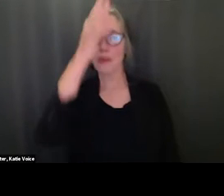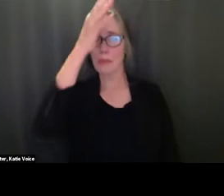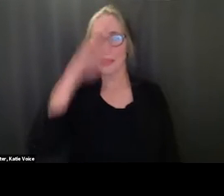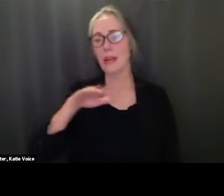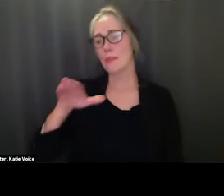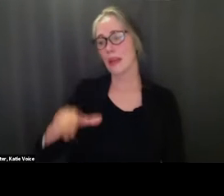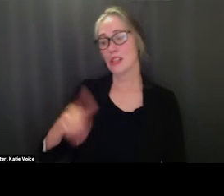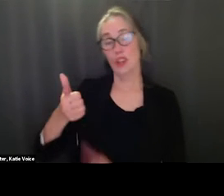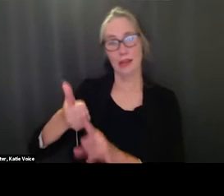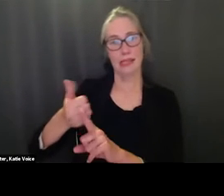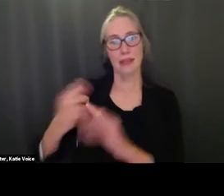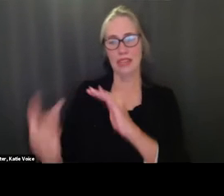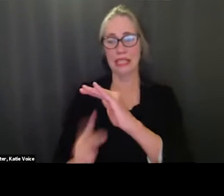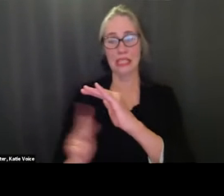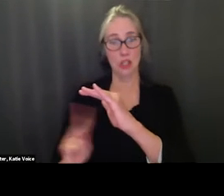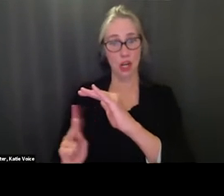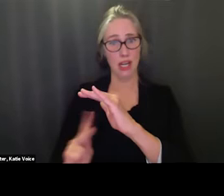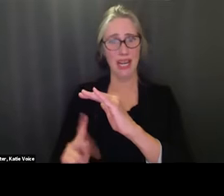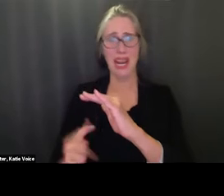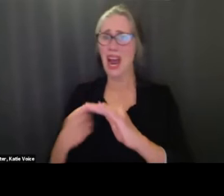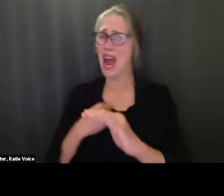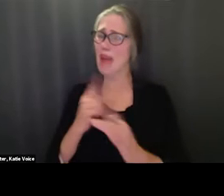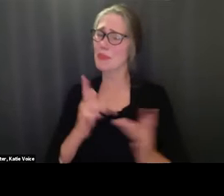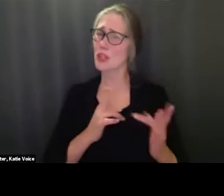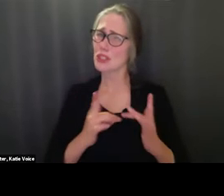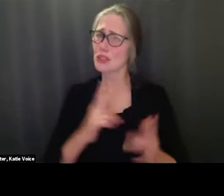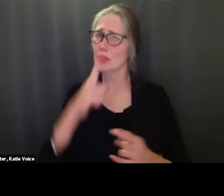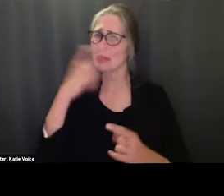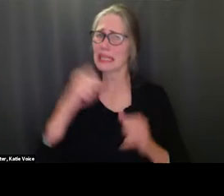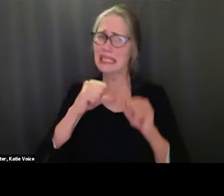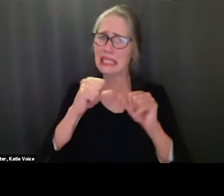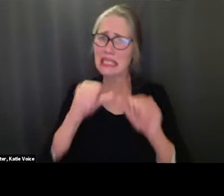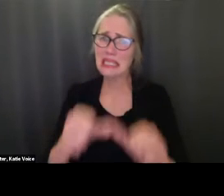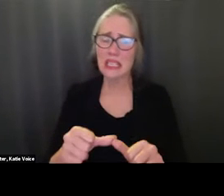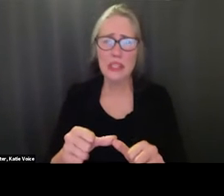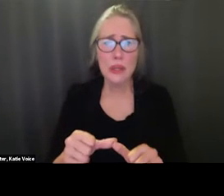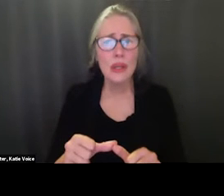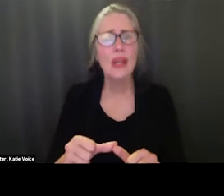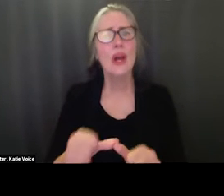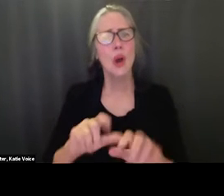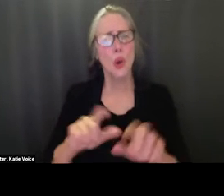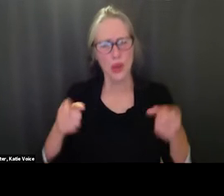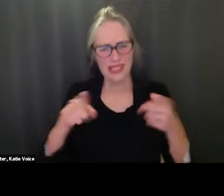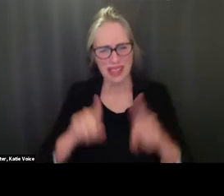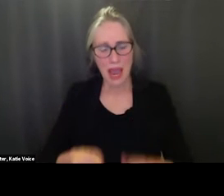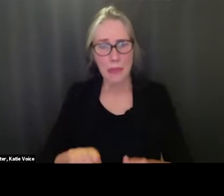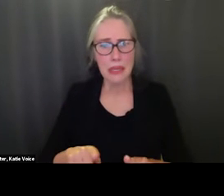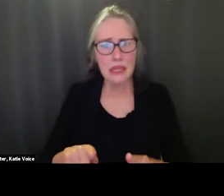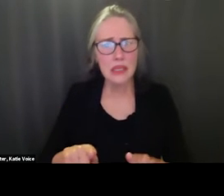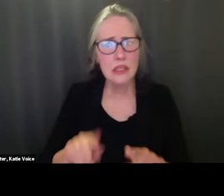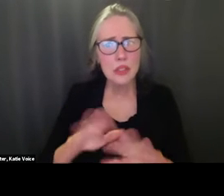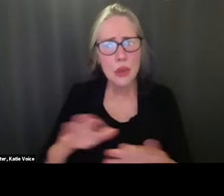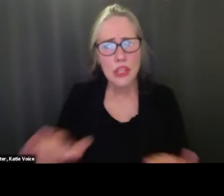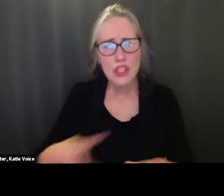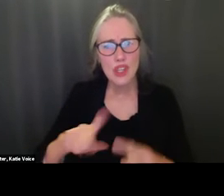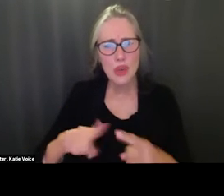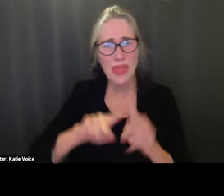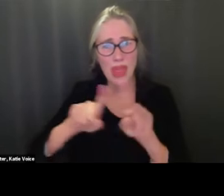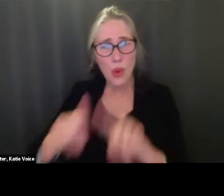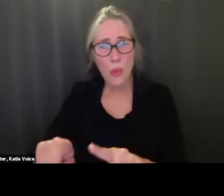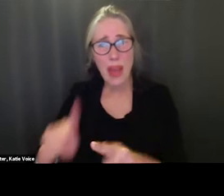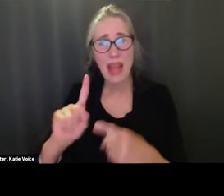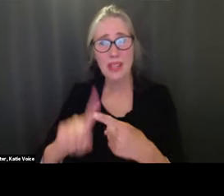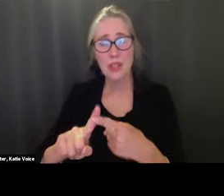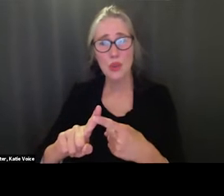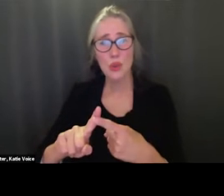ustedes con una grave preocupación sobre las restricciones que nuestros niños han tenido que sufrir desde que sufrieron el aprendizaje en persona y estamos cerca de un año en